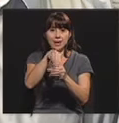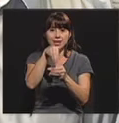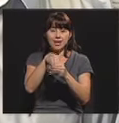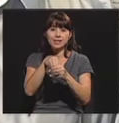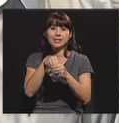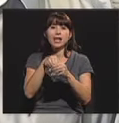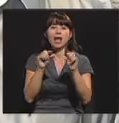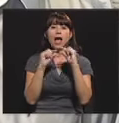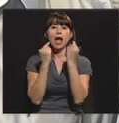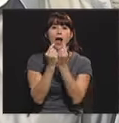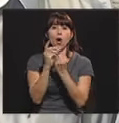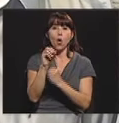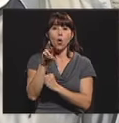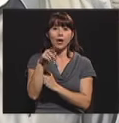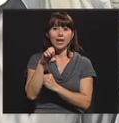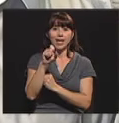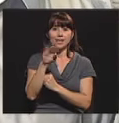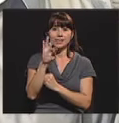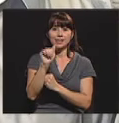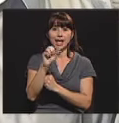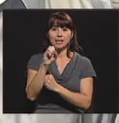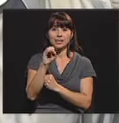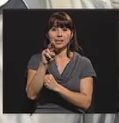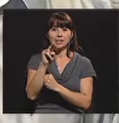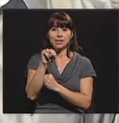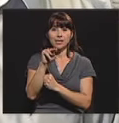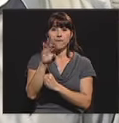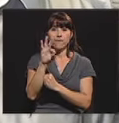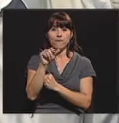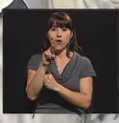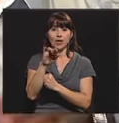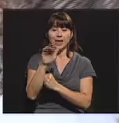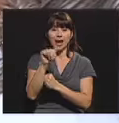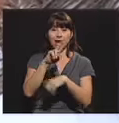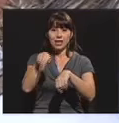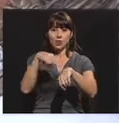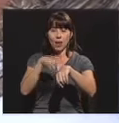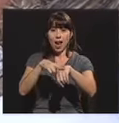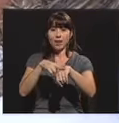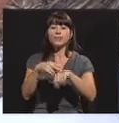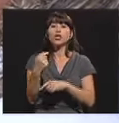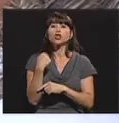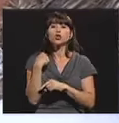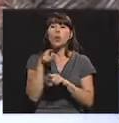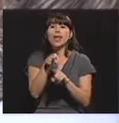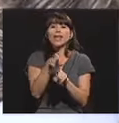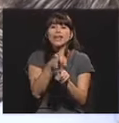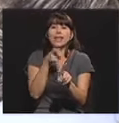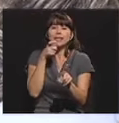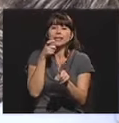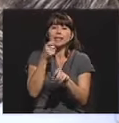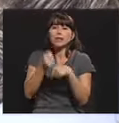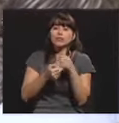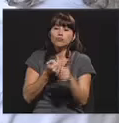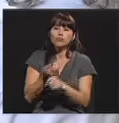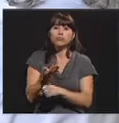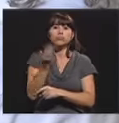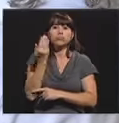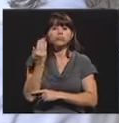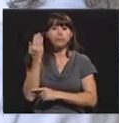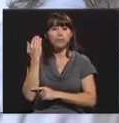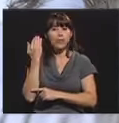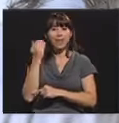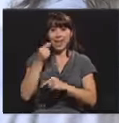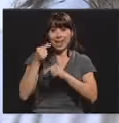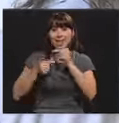pertenecer a la Orquesta Sinfónica Nacional. Yo estoy en la Orquesta Sinfónica desde la época pasada,